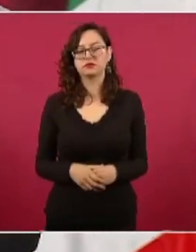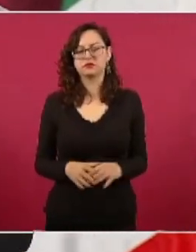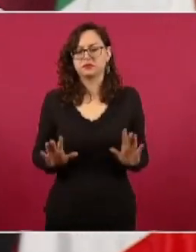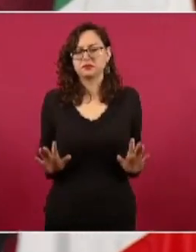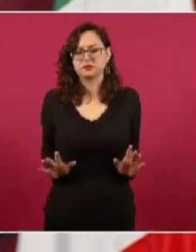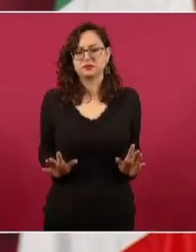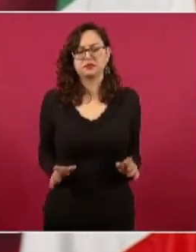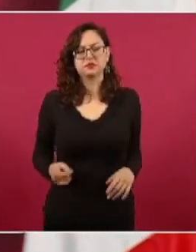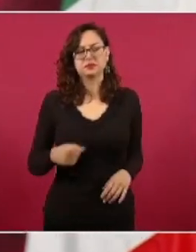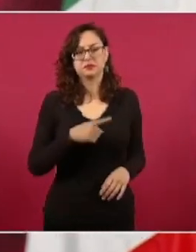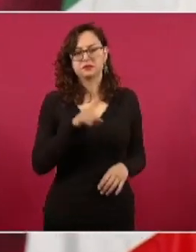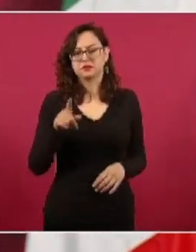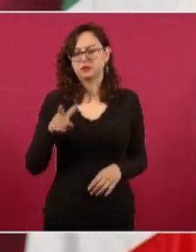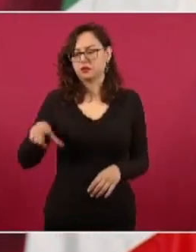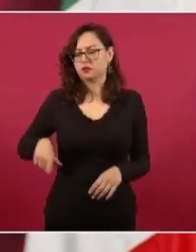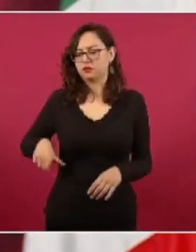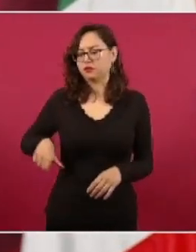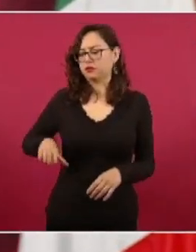en general,